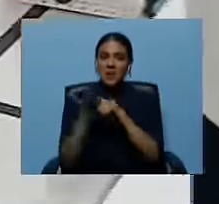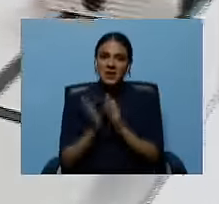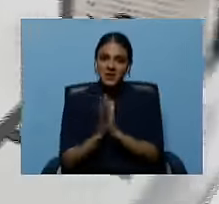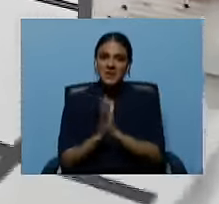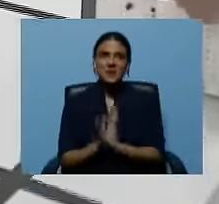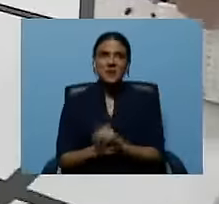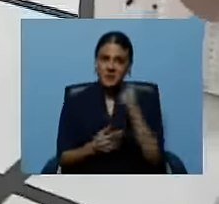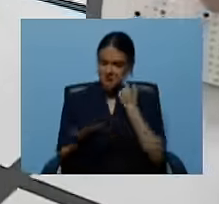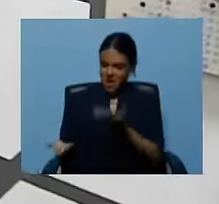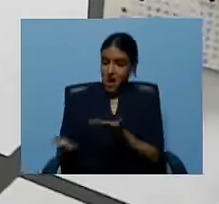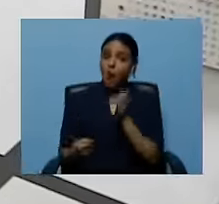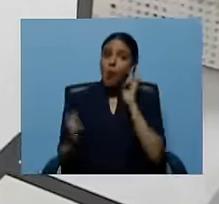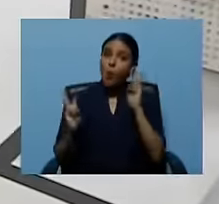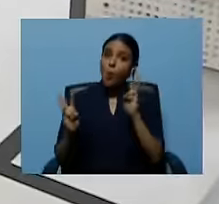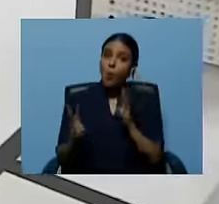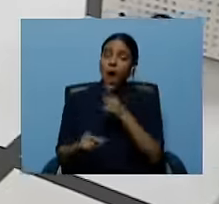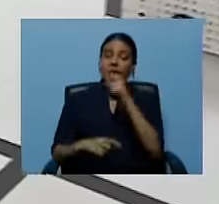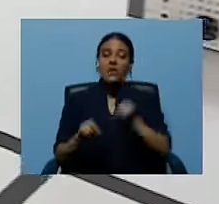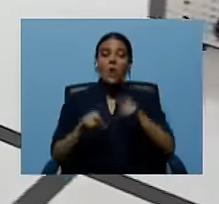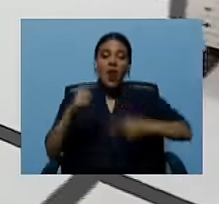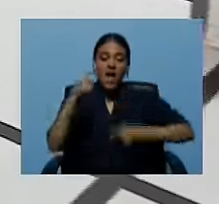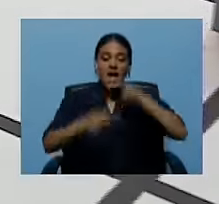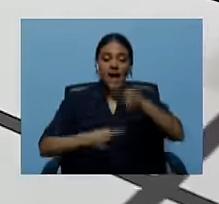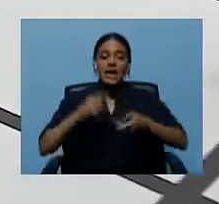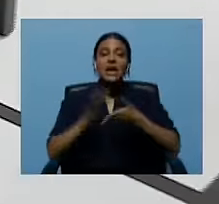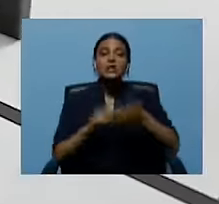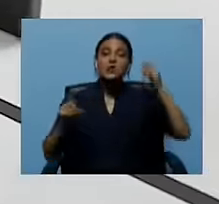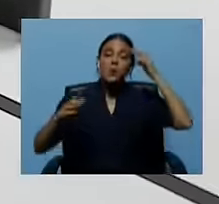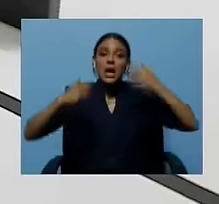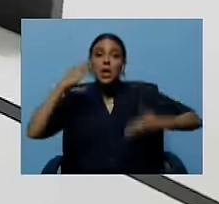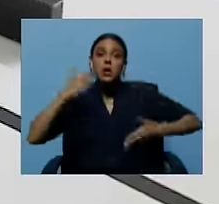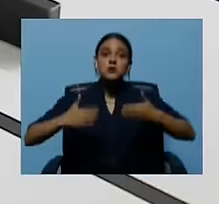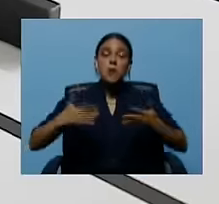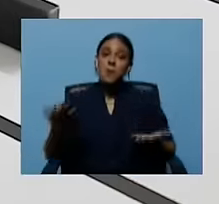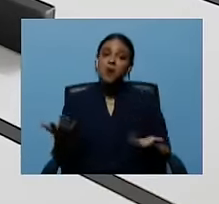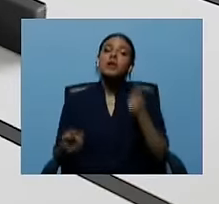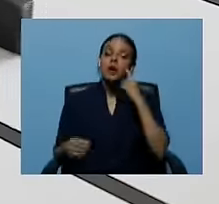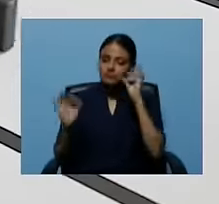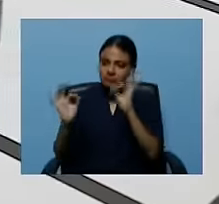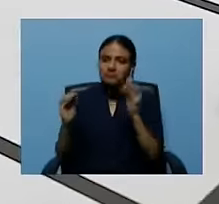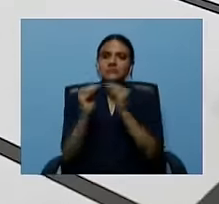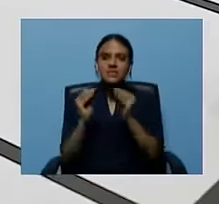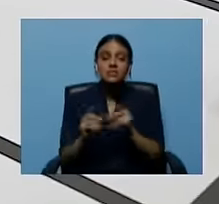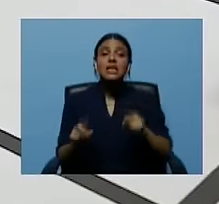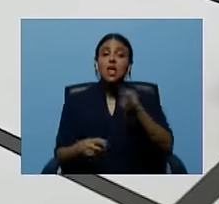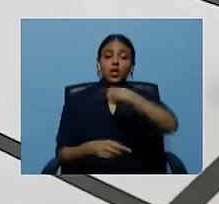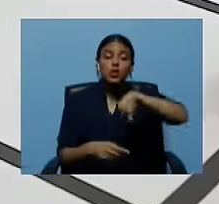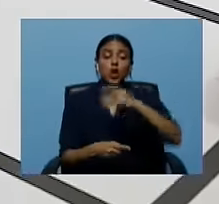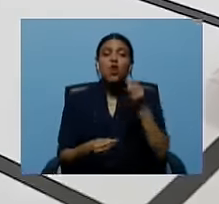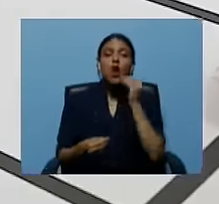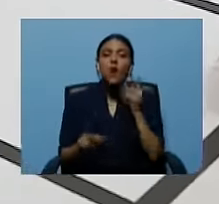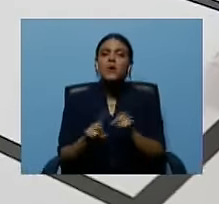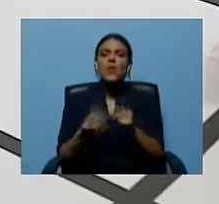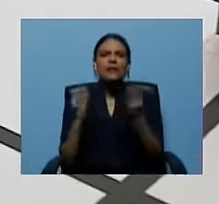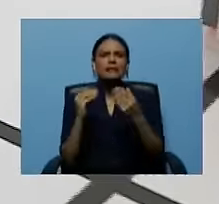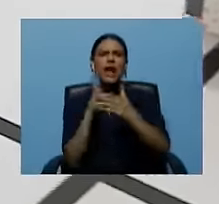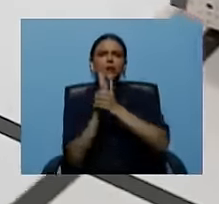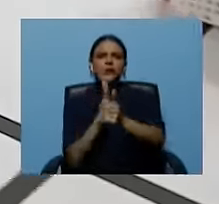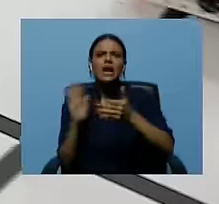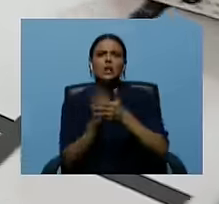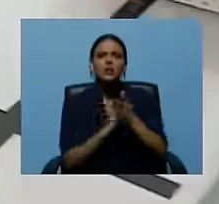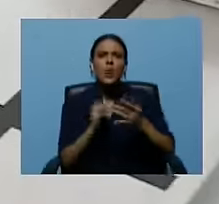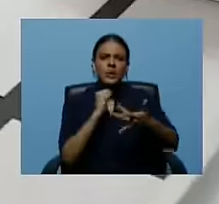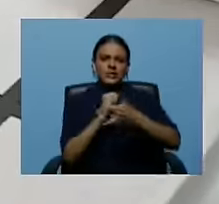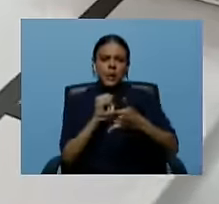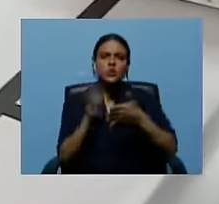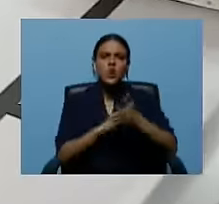Mira, para que usted vea, la generación robótica se puede llamar. Así es, ¿verdad? Presidente. Estos jóvenes... hemos visto tanto talento en robótica. Sí, presidente.